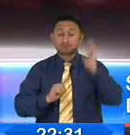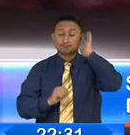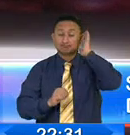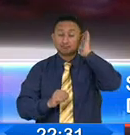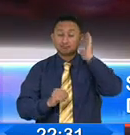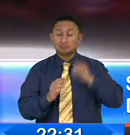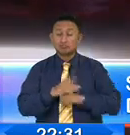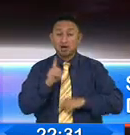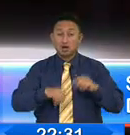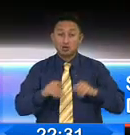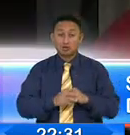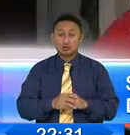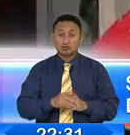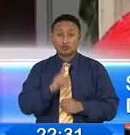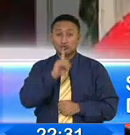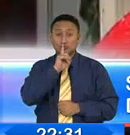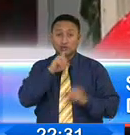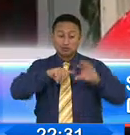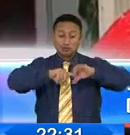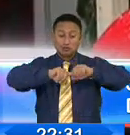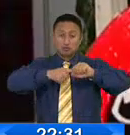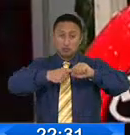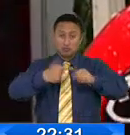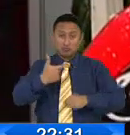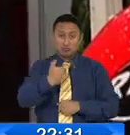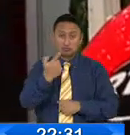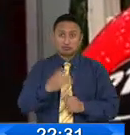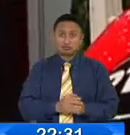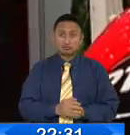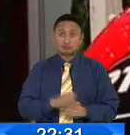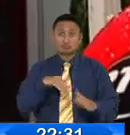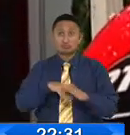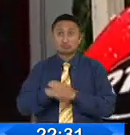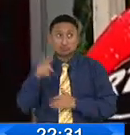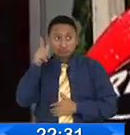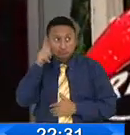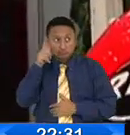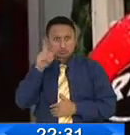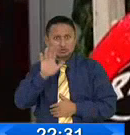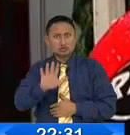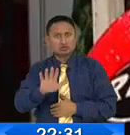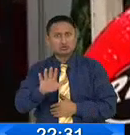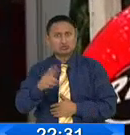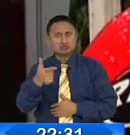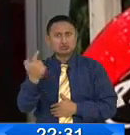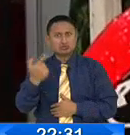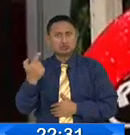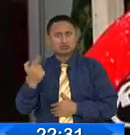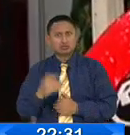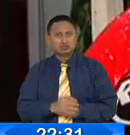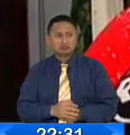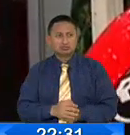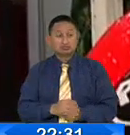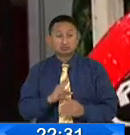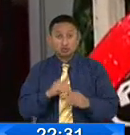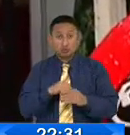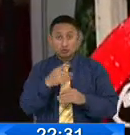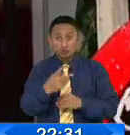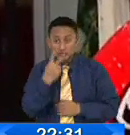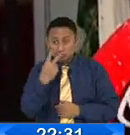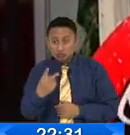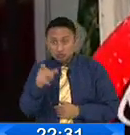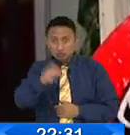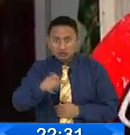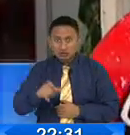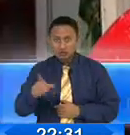silenciadores. Yo escuché las detonaciones cuando yo estaba adentro haciendo mis quehaceres, eran como 5 disparos. Y de ahí ya lo que yo salí, yo veo que la gente está